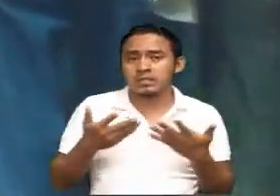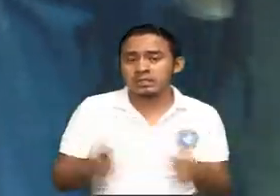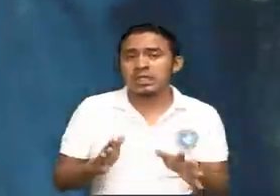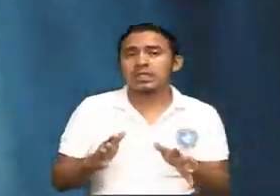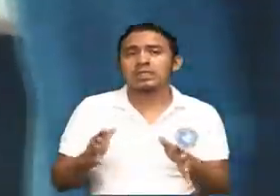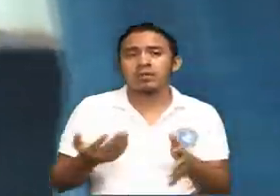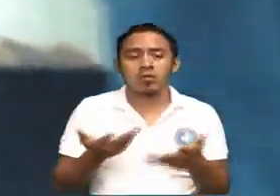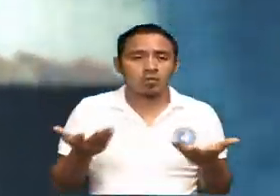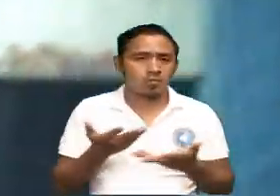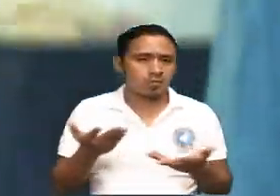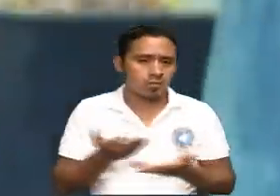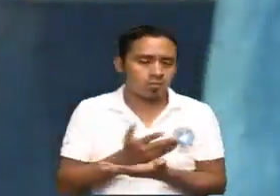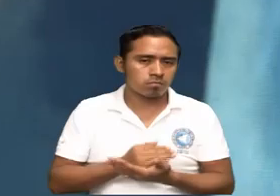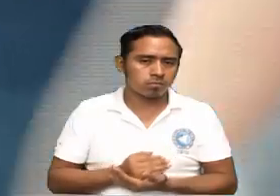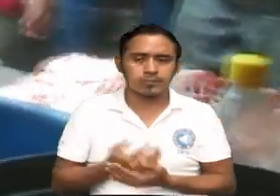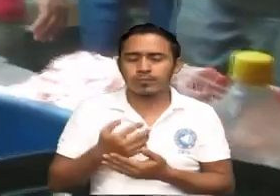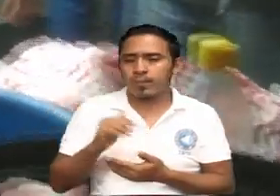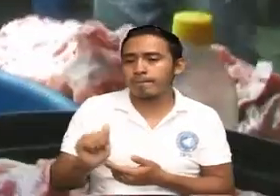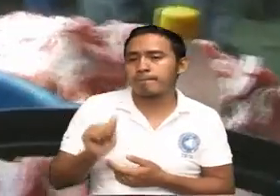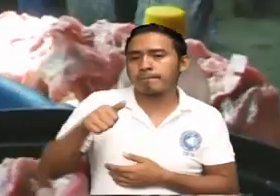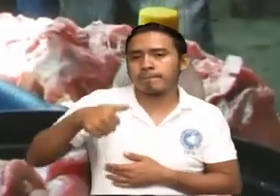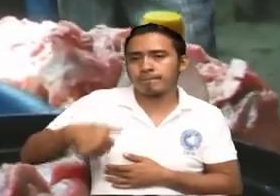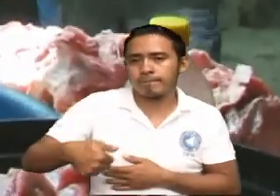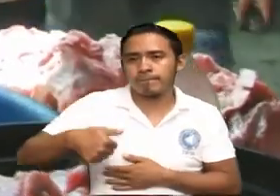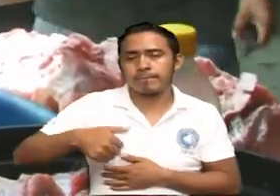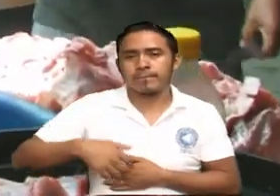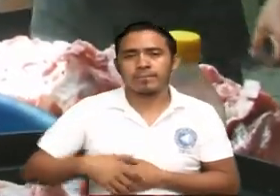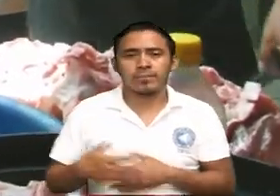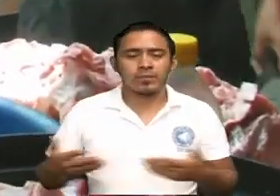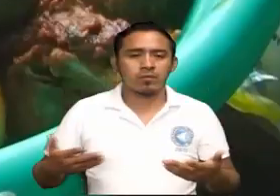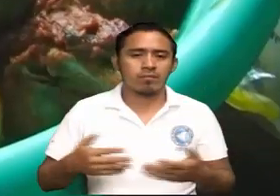nacatamales para regalar mañana en la tradicional vela del barco.